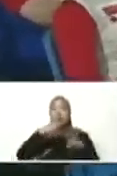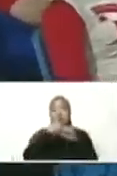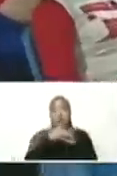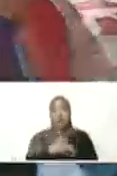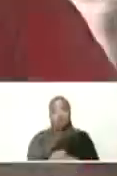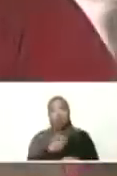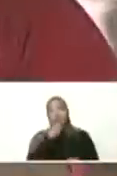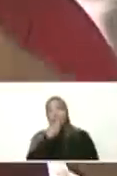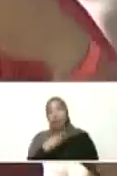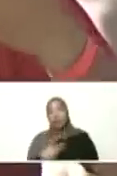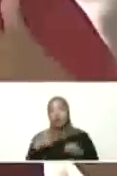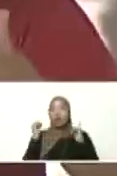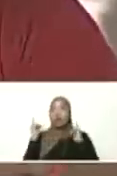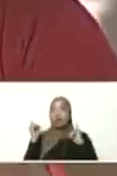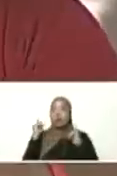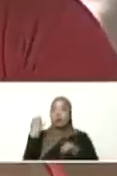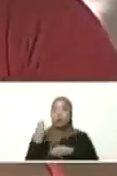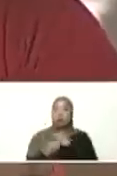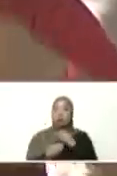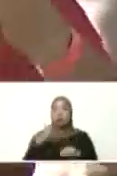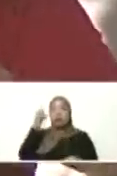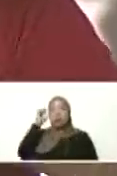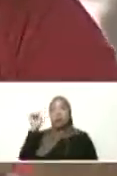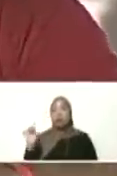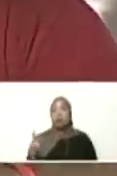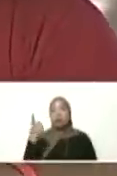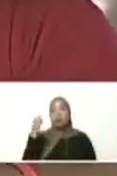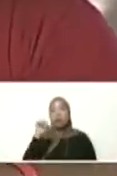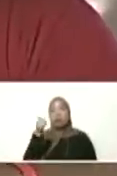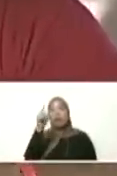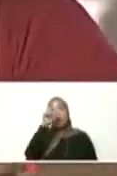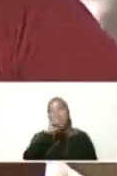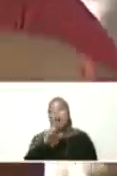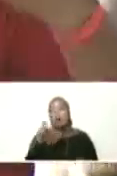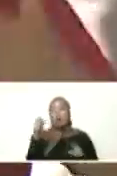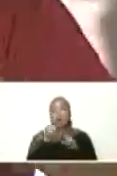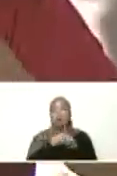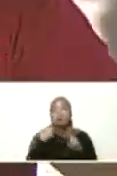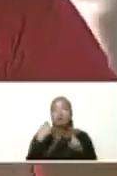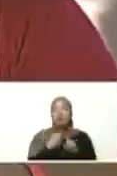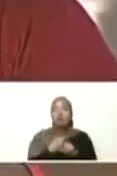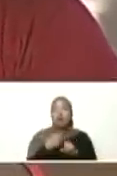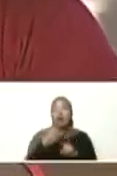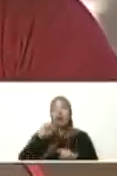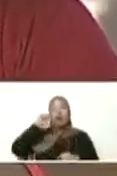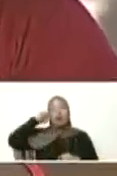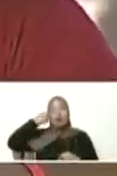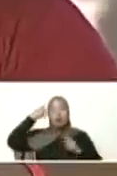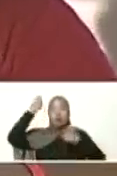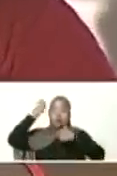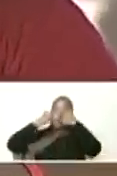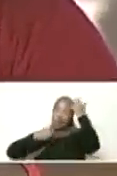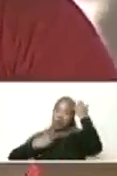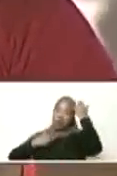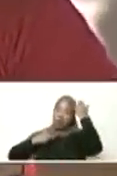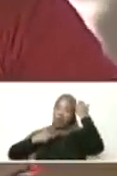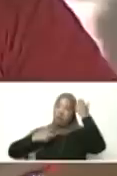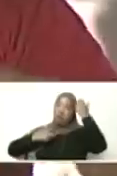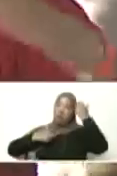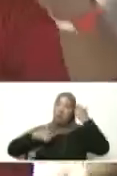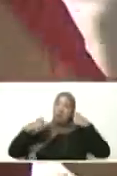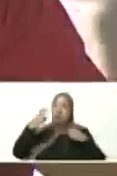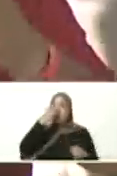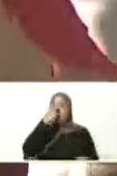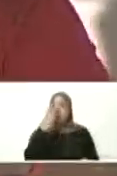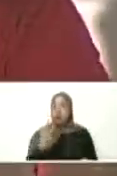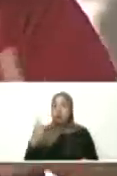Qué buena forma de celebrar estos primeros 10 años de ese golpe de timón. Nos recuerda mucho al comandante Chávez cuando nos